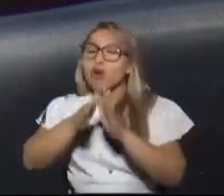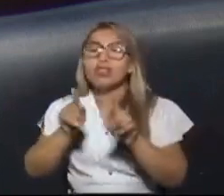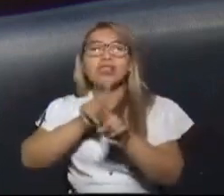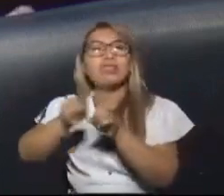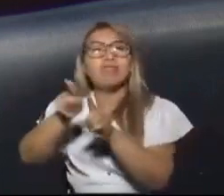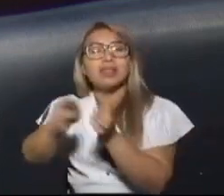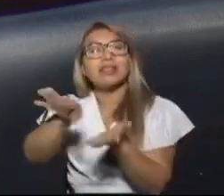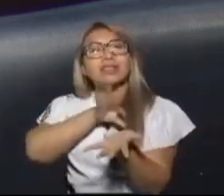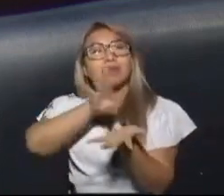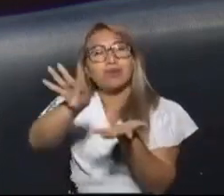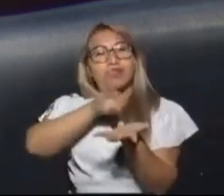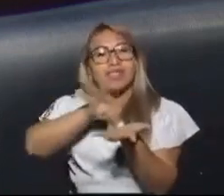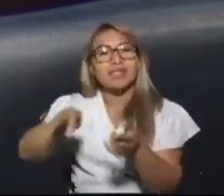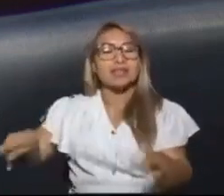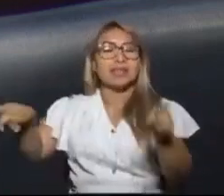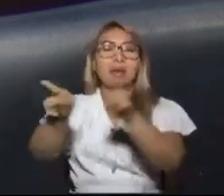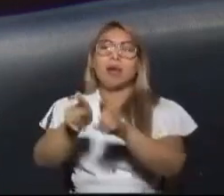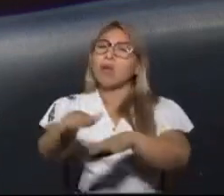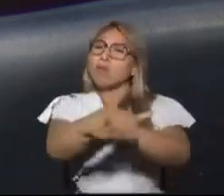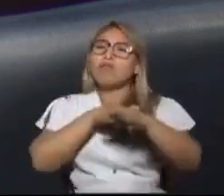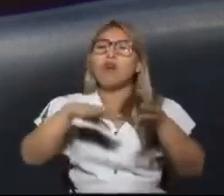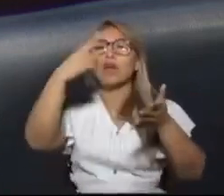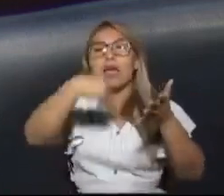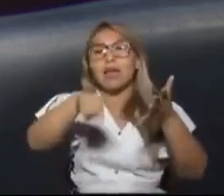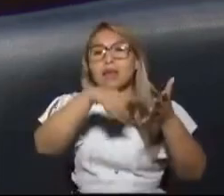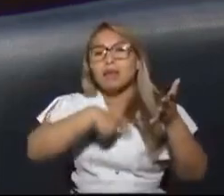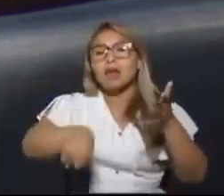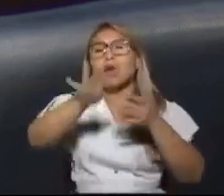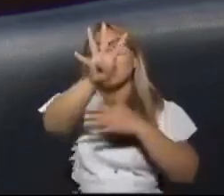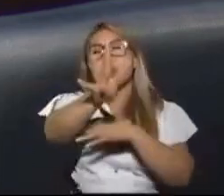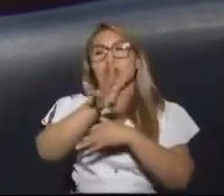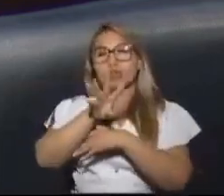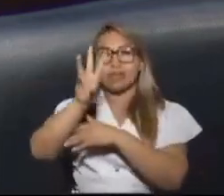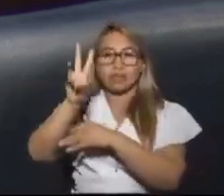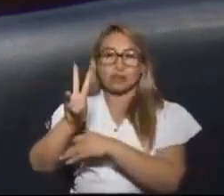deroguemos la ley 406. Muchas gracias, señor presidente.